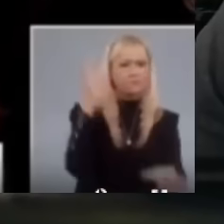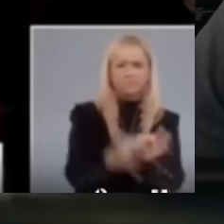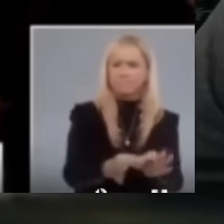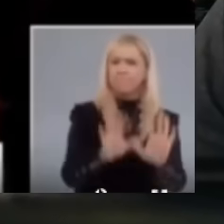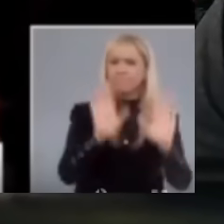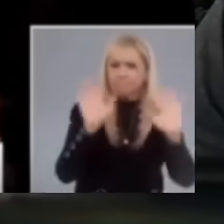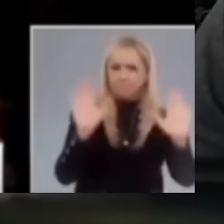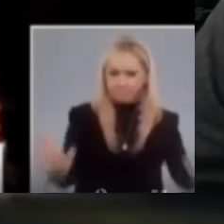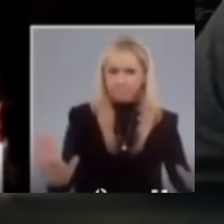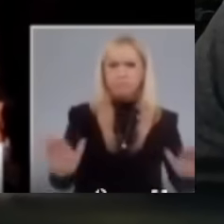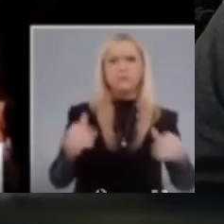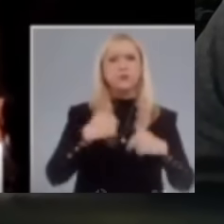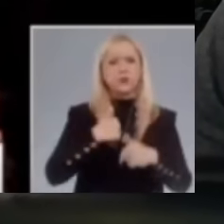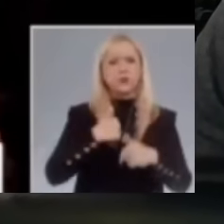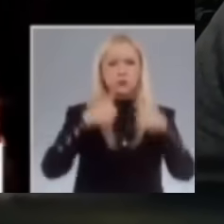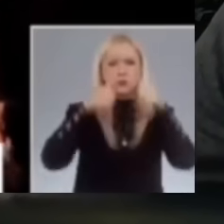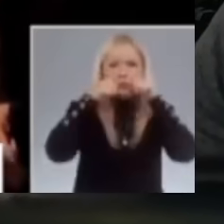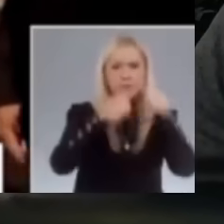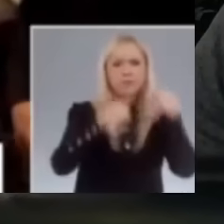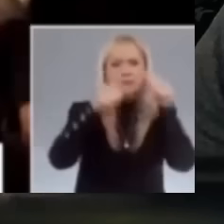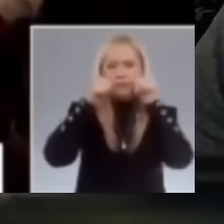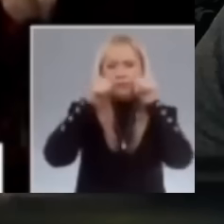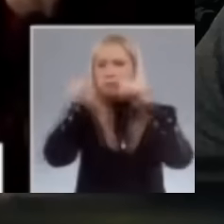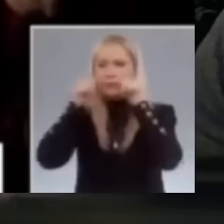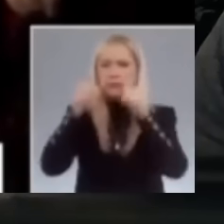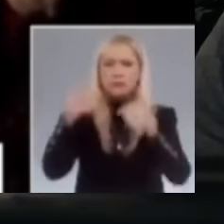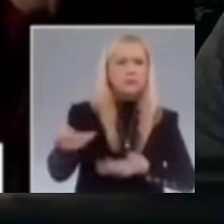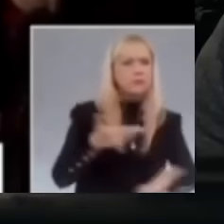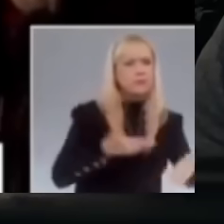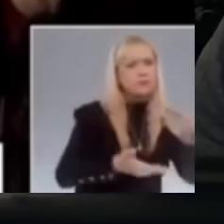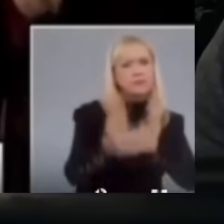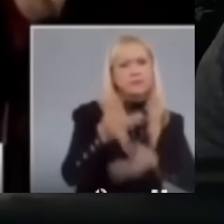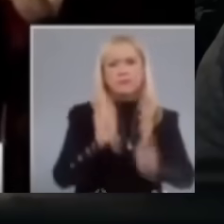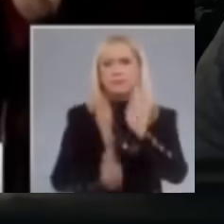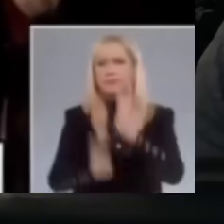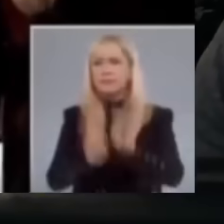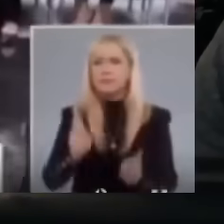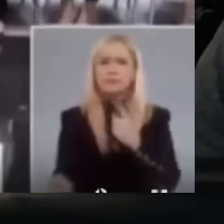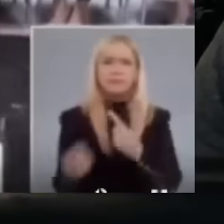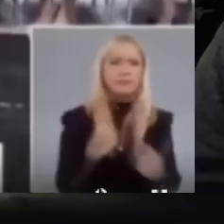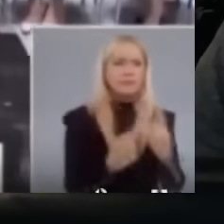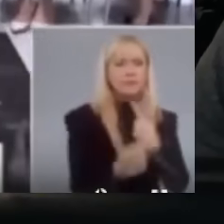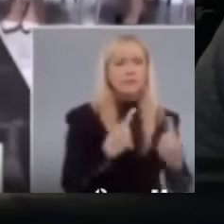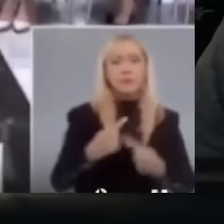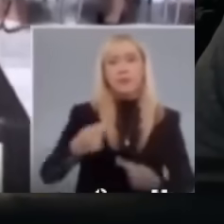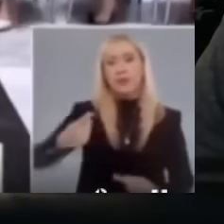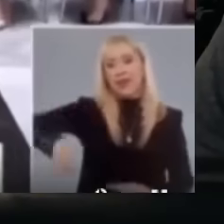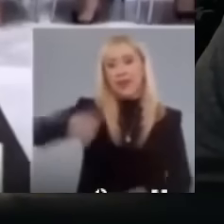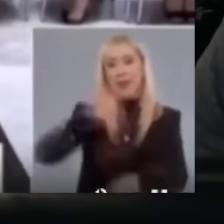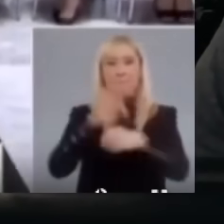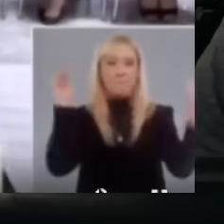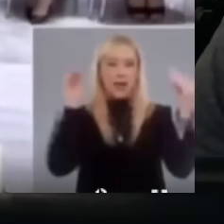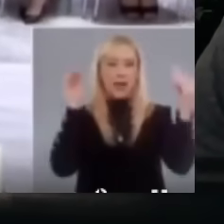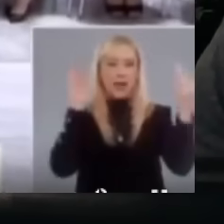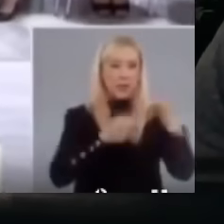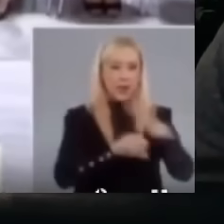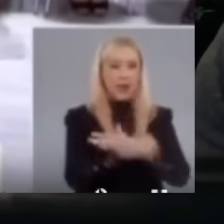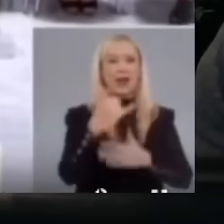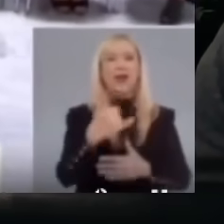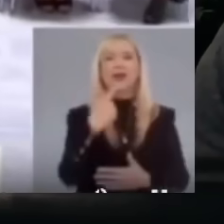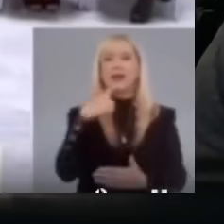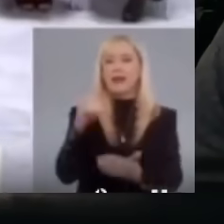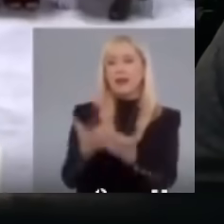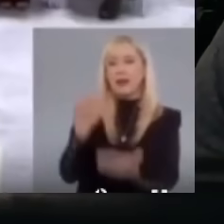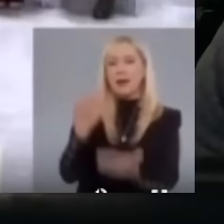estrecha y permanente para mantener un diálogo directo las y los juzgadores en materia de Amparo penal y administrativo de ejecución de